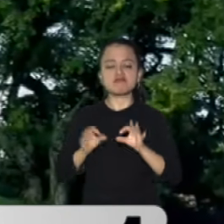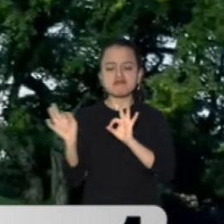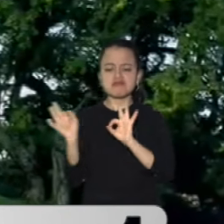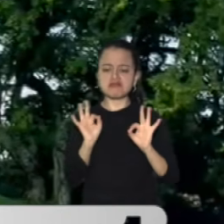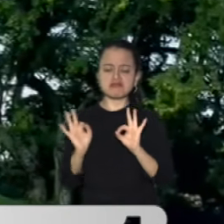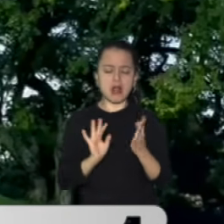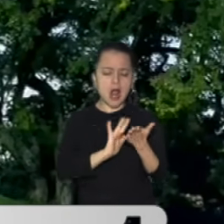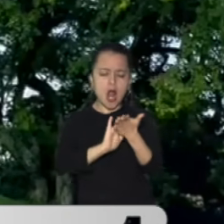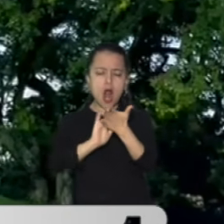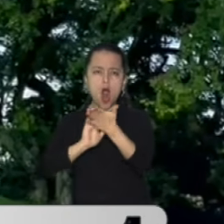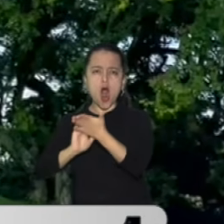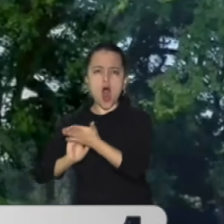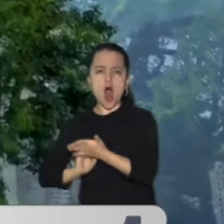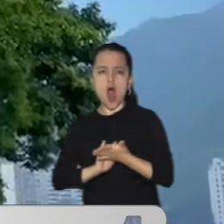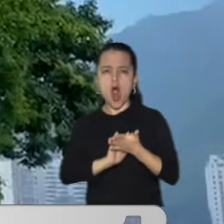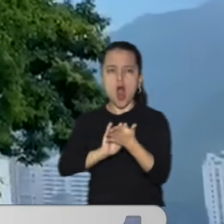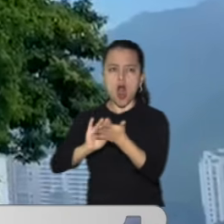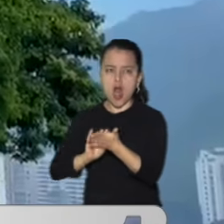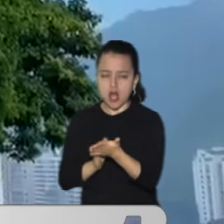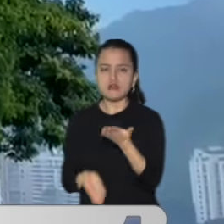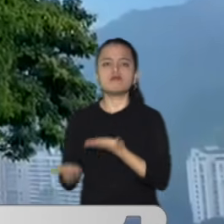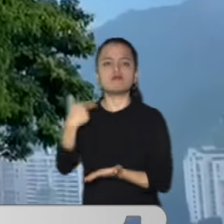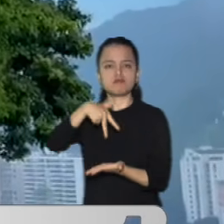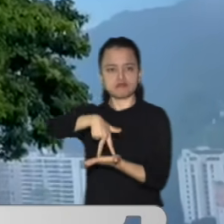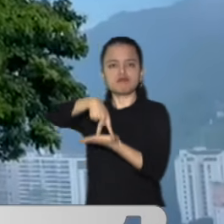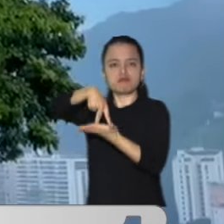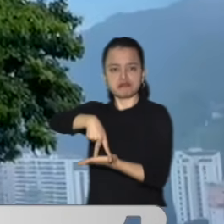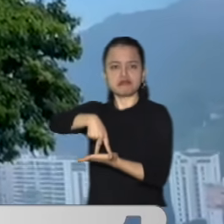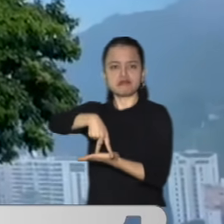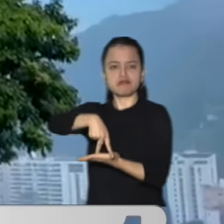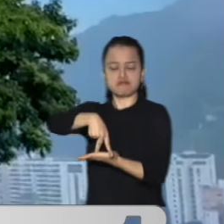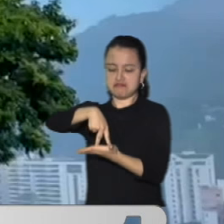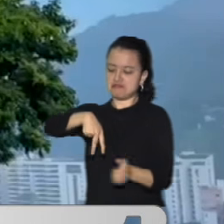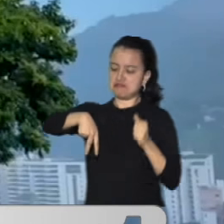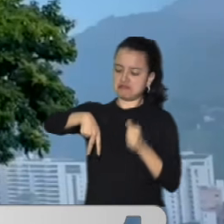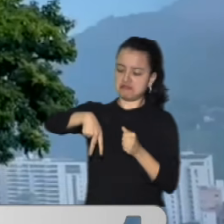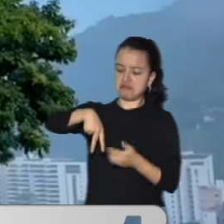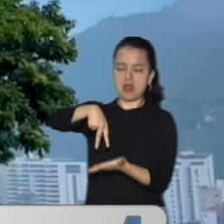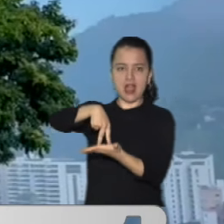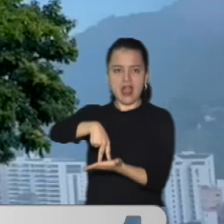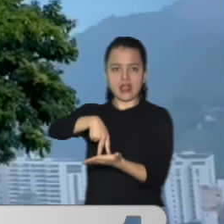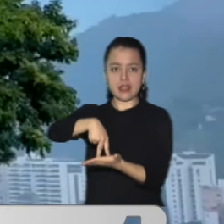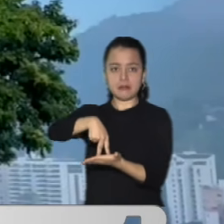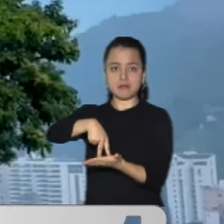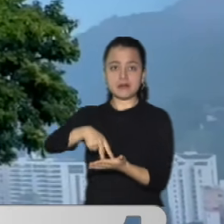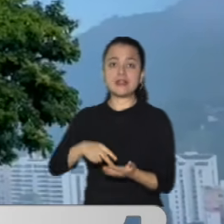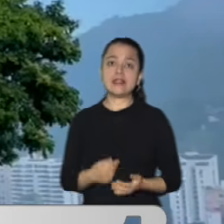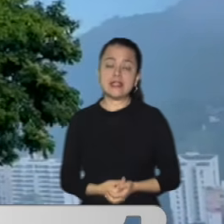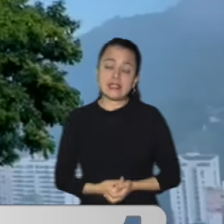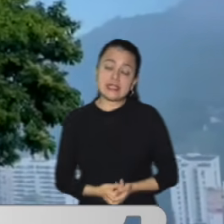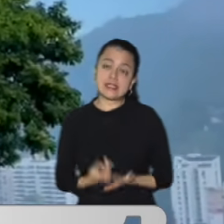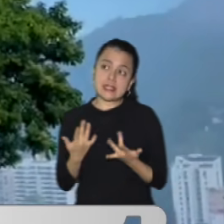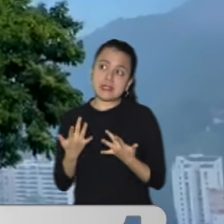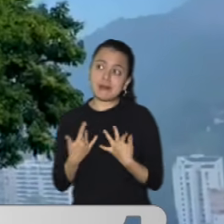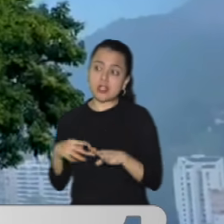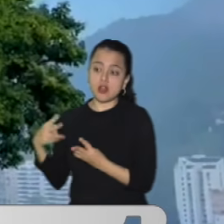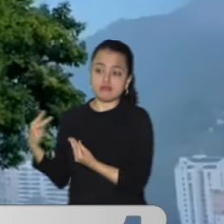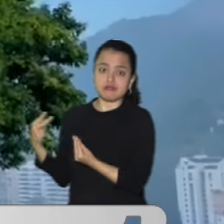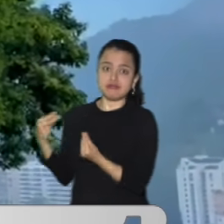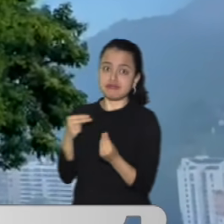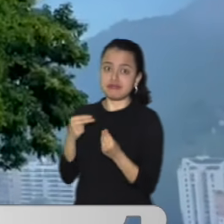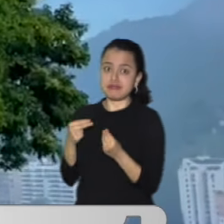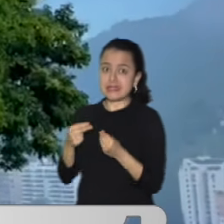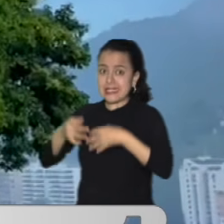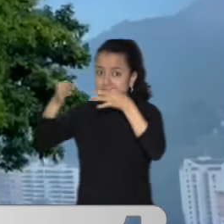días, luego de que pase todo el proceso de reestructuración y también que la aseguradora desembolse los recursos, que